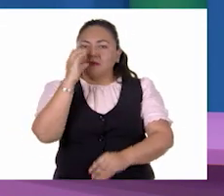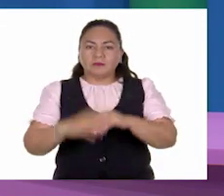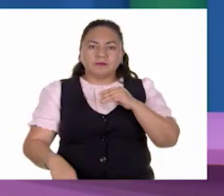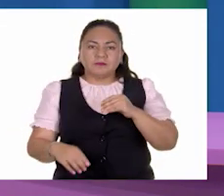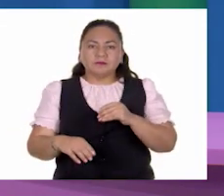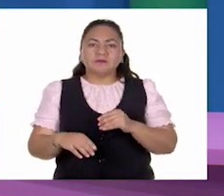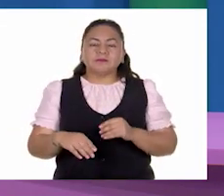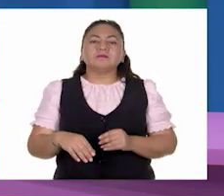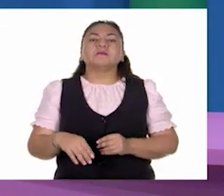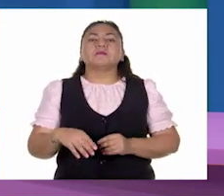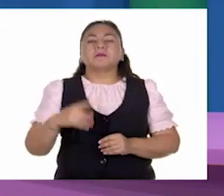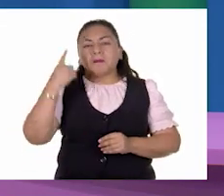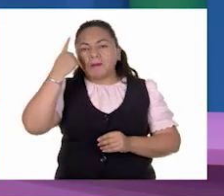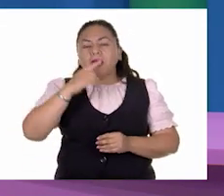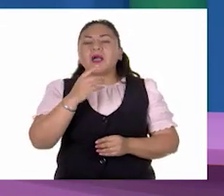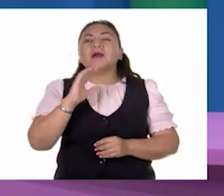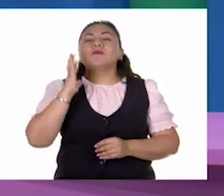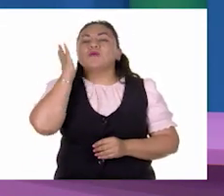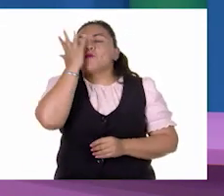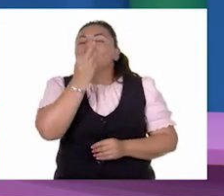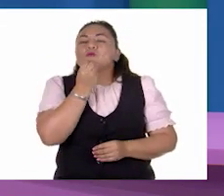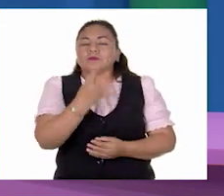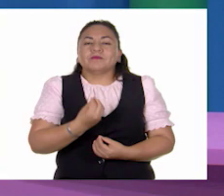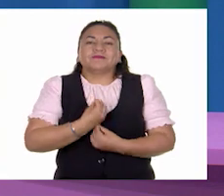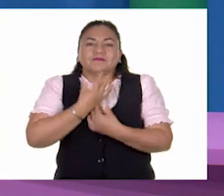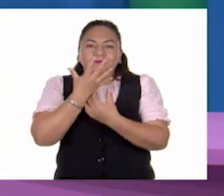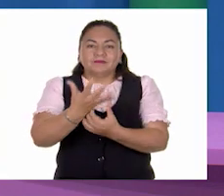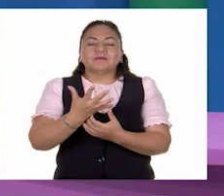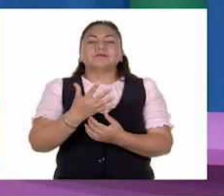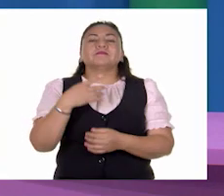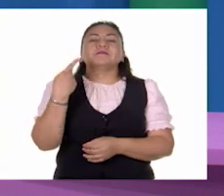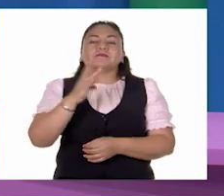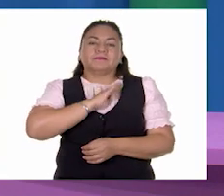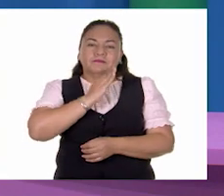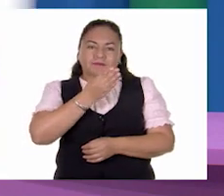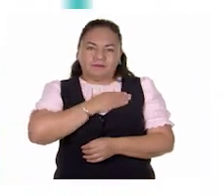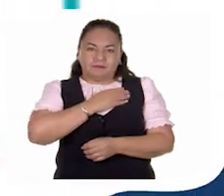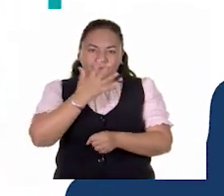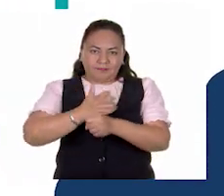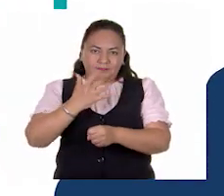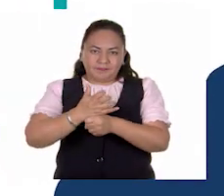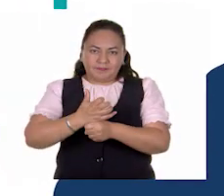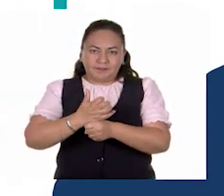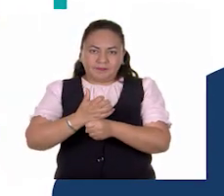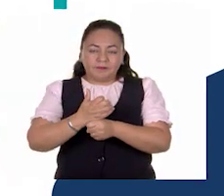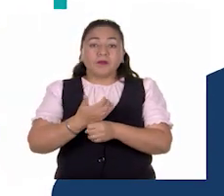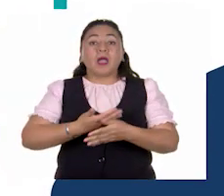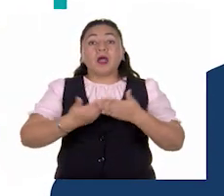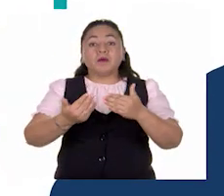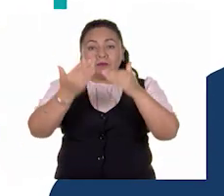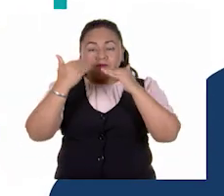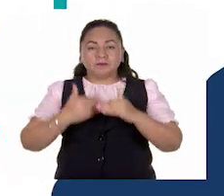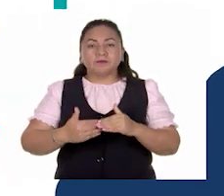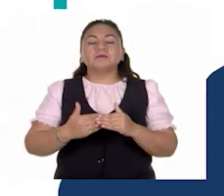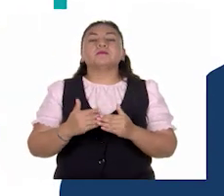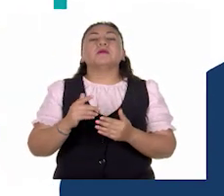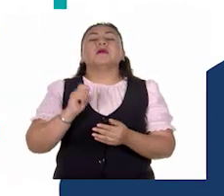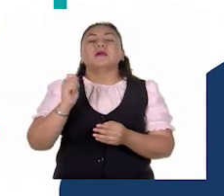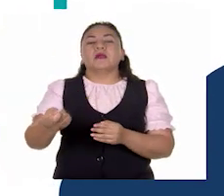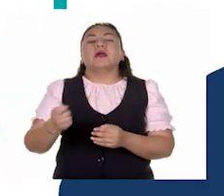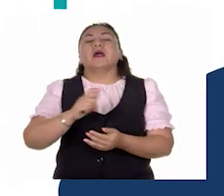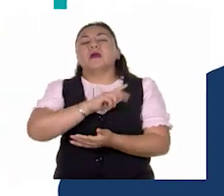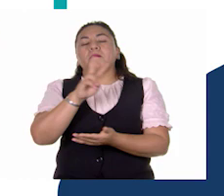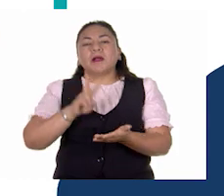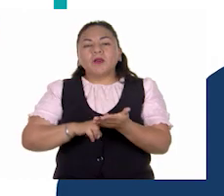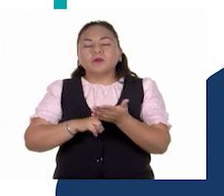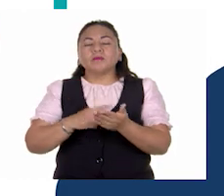con Para decirlo bonito, lengua materna español, 5º grado. A continuación, cívica y ética en diálogo.